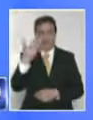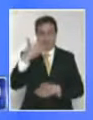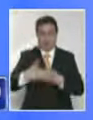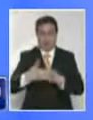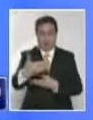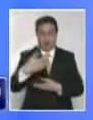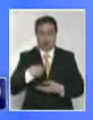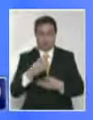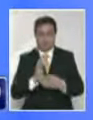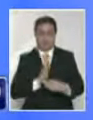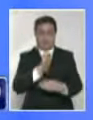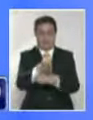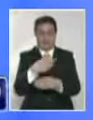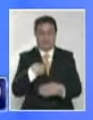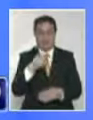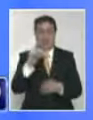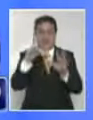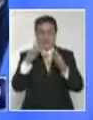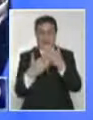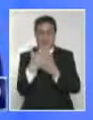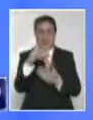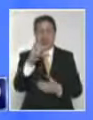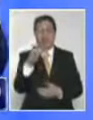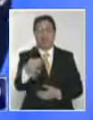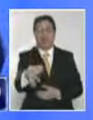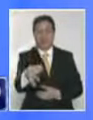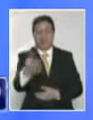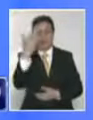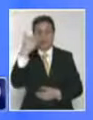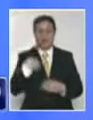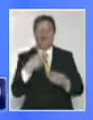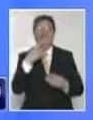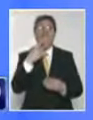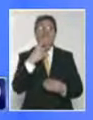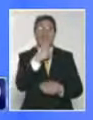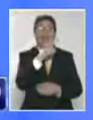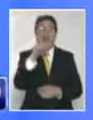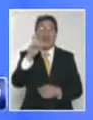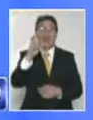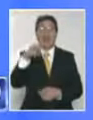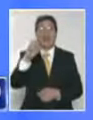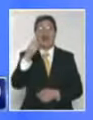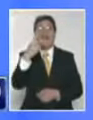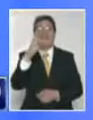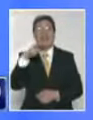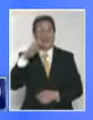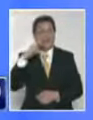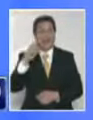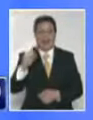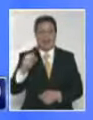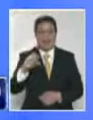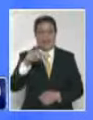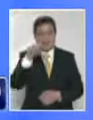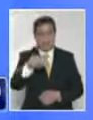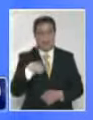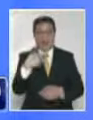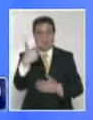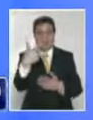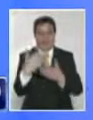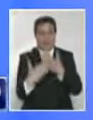que llegara a las 7 de la mañana la moneda. Yo vivía en la Cisterna, en la Gran Avenida. Y llegué a las 7 de la mañana, porque Contreras llegaba a las